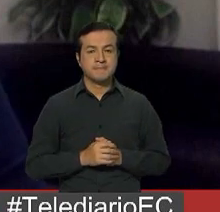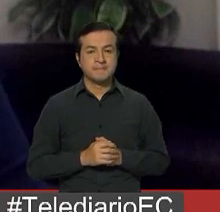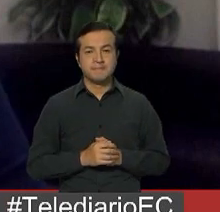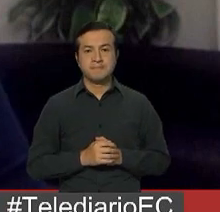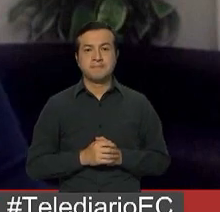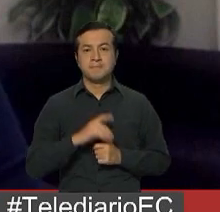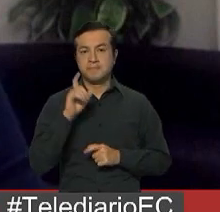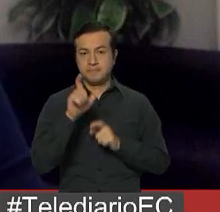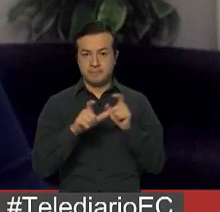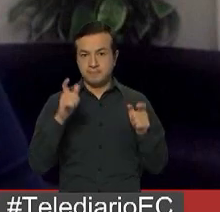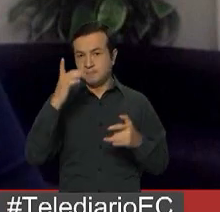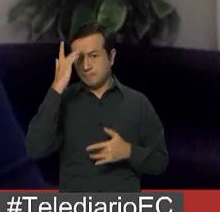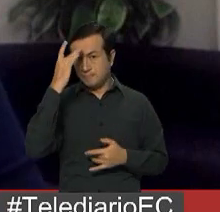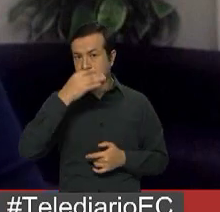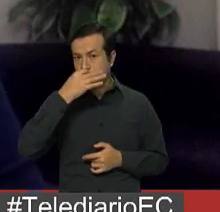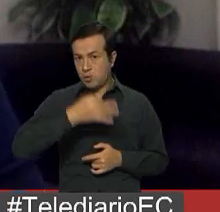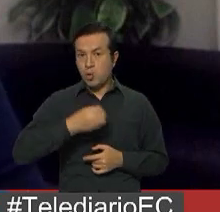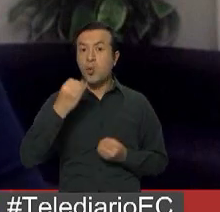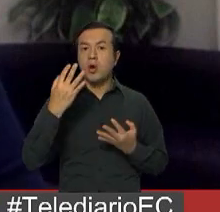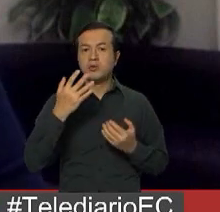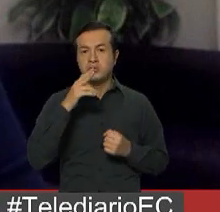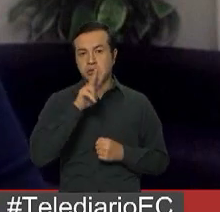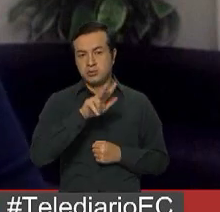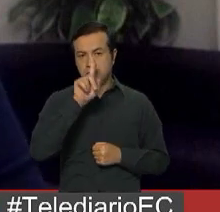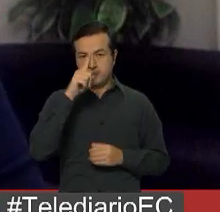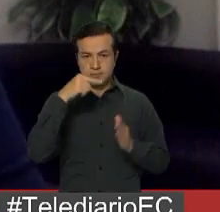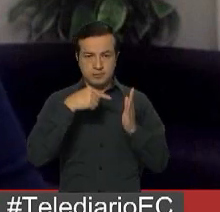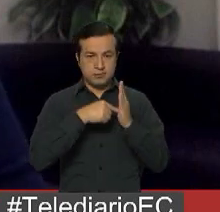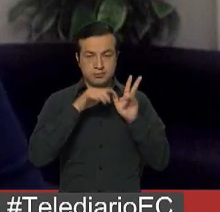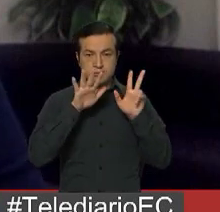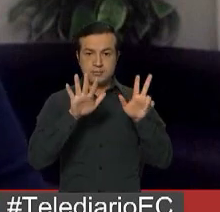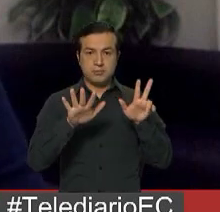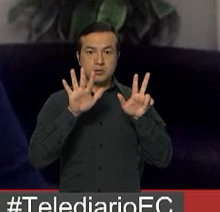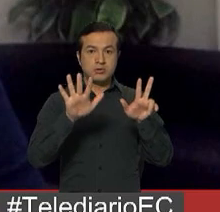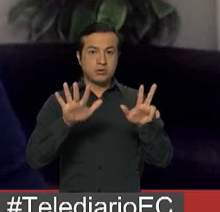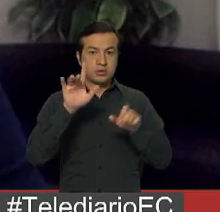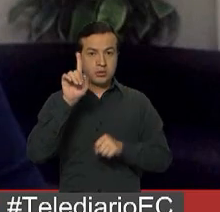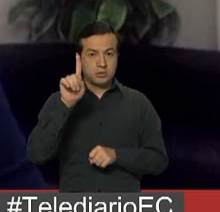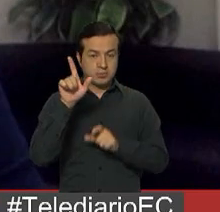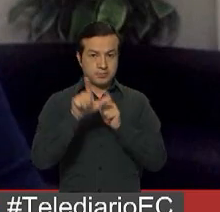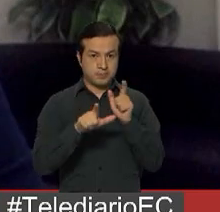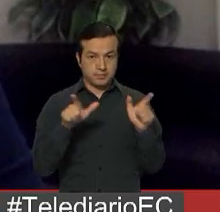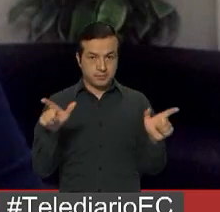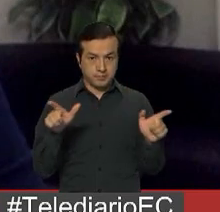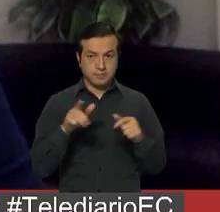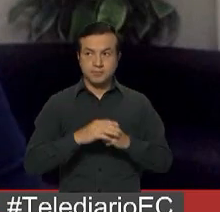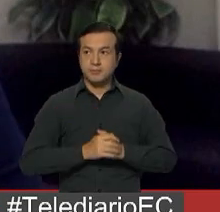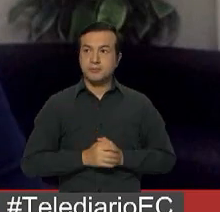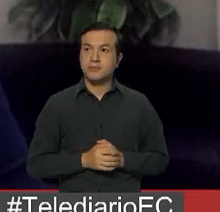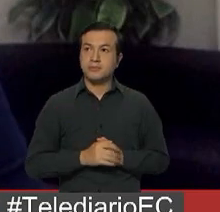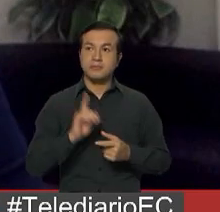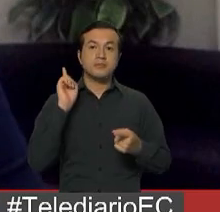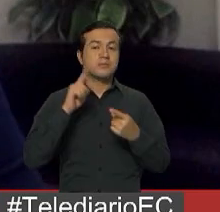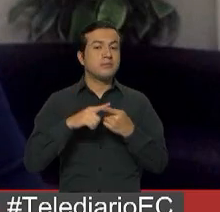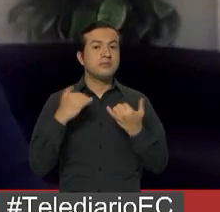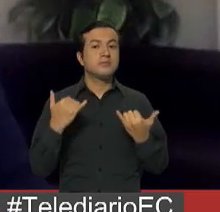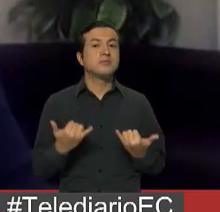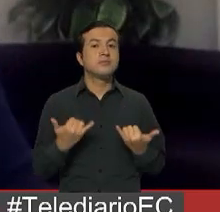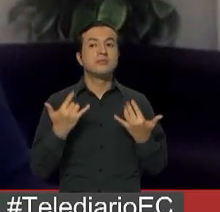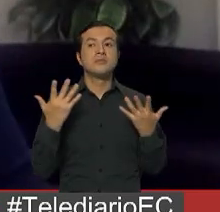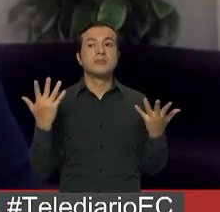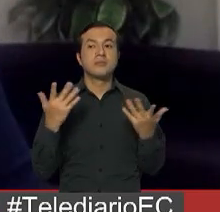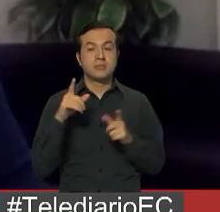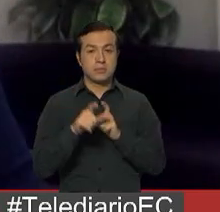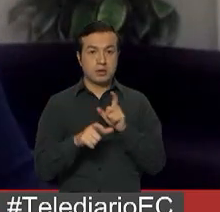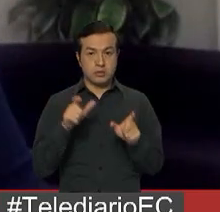casos confirmados tenemos 31 mil 881 casos hasta ahora en el número